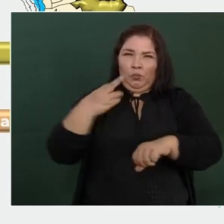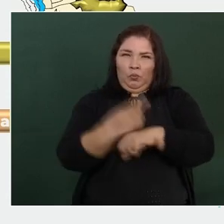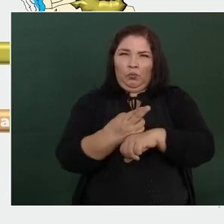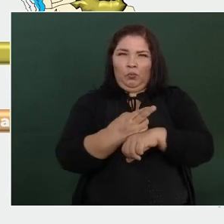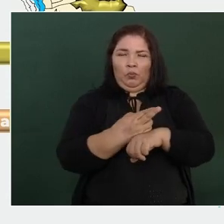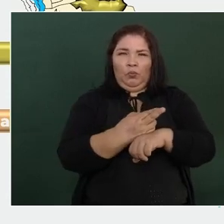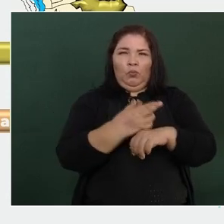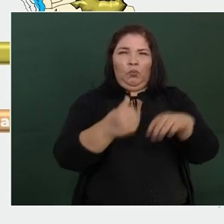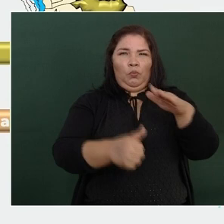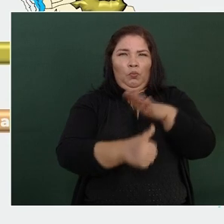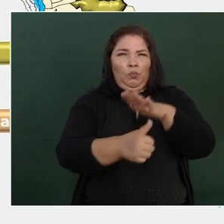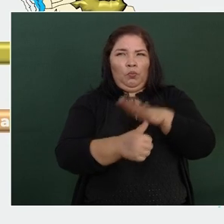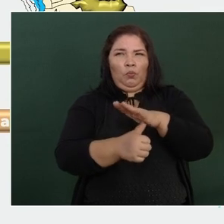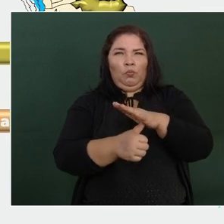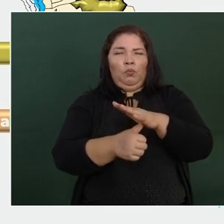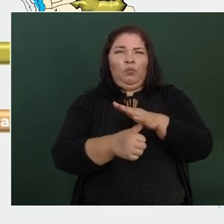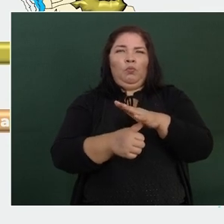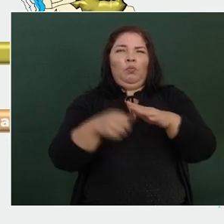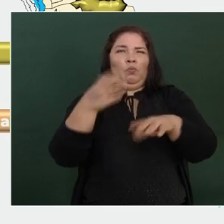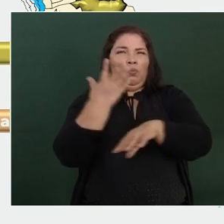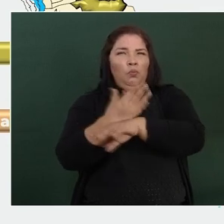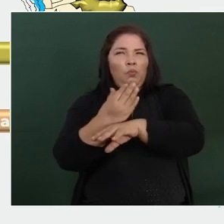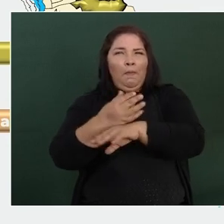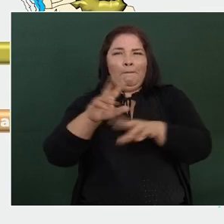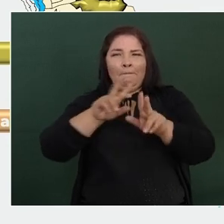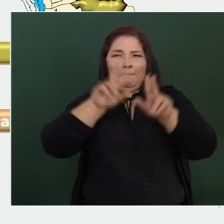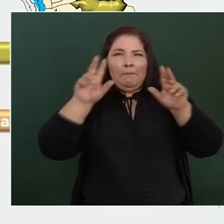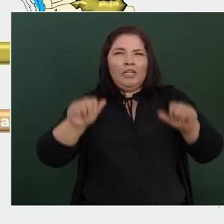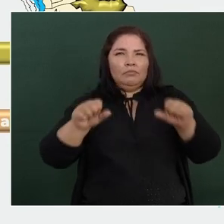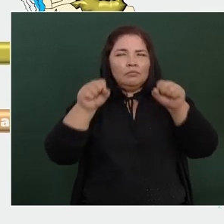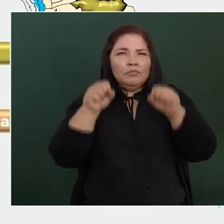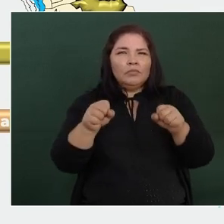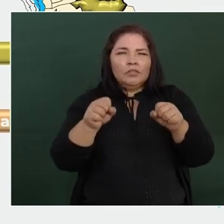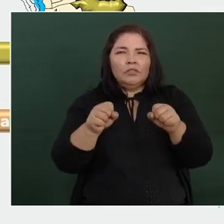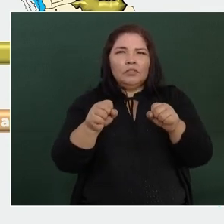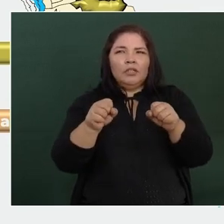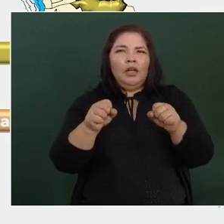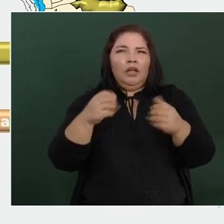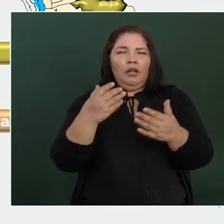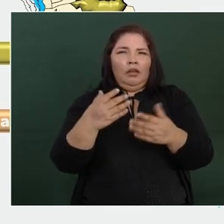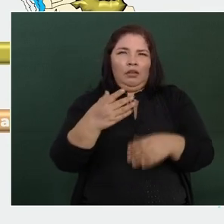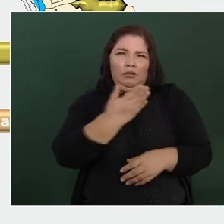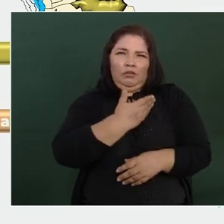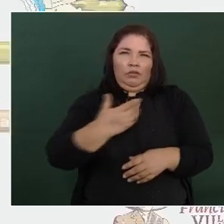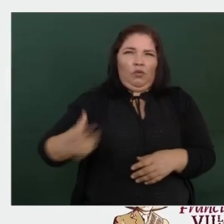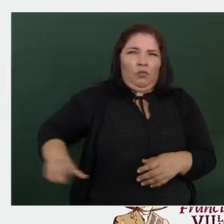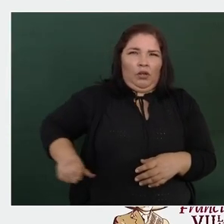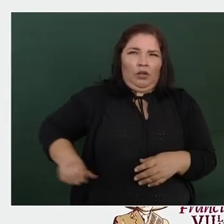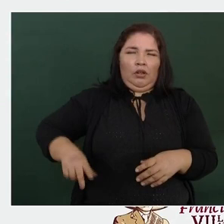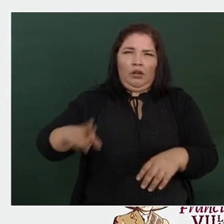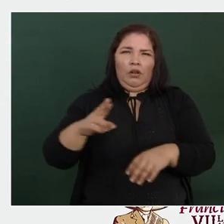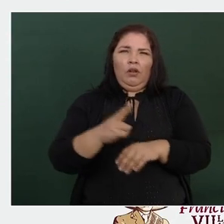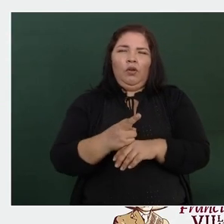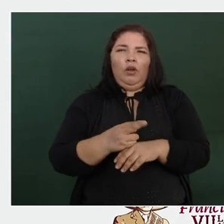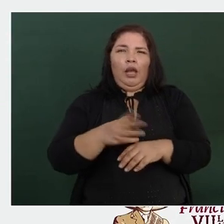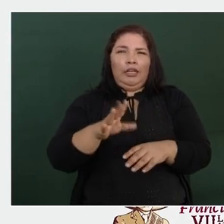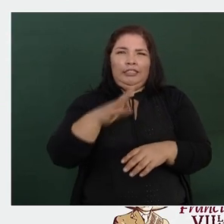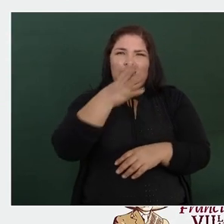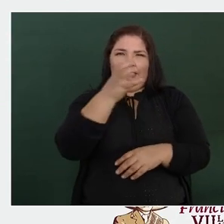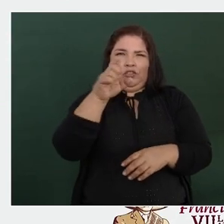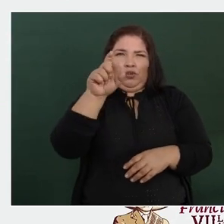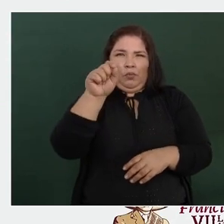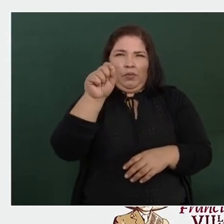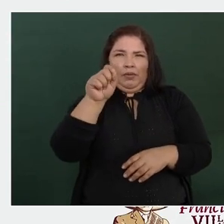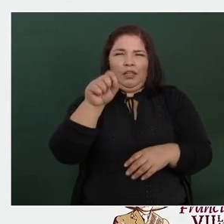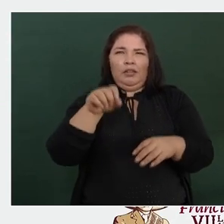de construcción de paz y seguridad, desde que tomó posesión ha habido 520 sesiones